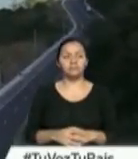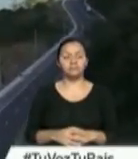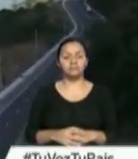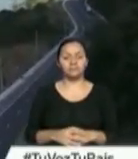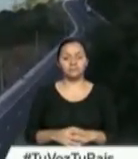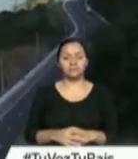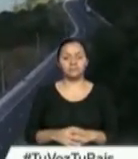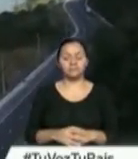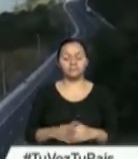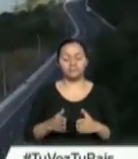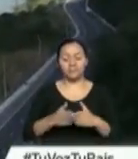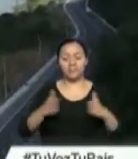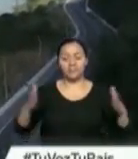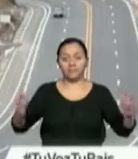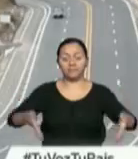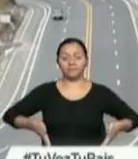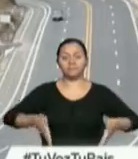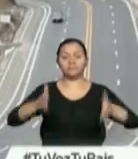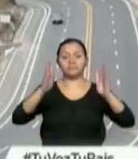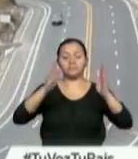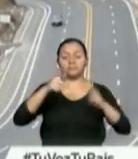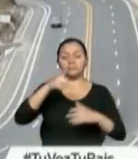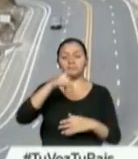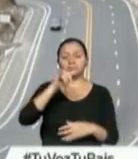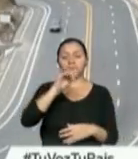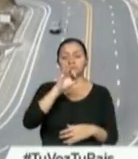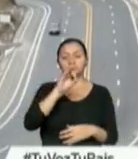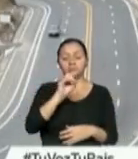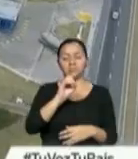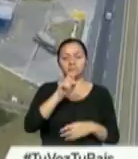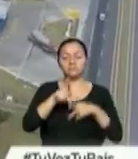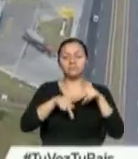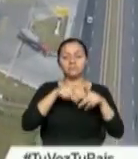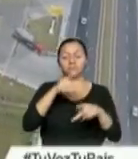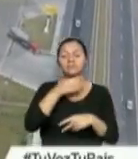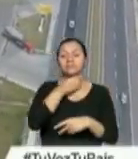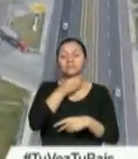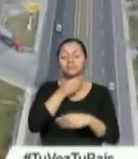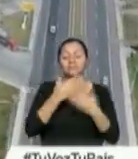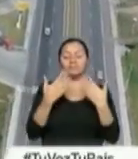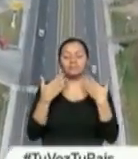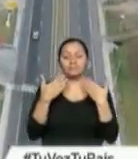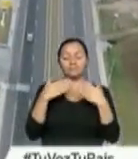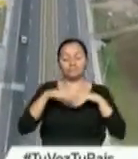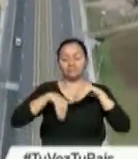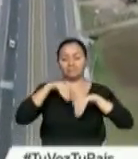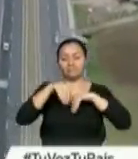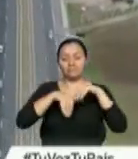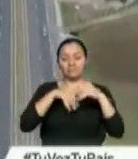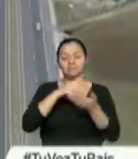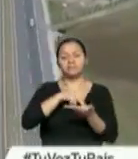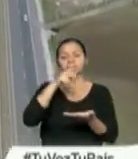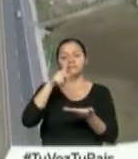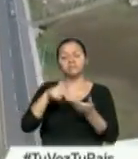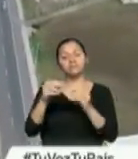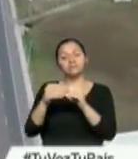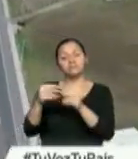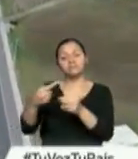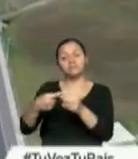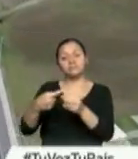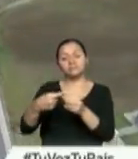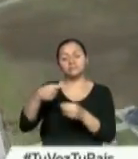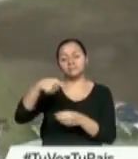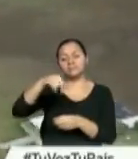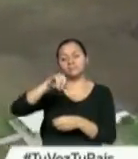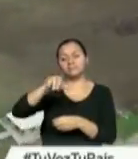La ampliación de la vía Pifo-Papayacta, que une a los poblados de Pifo, ubicado en la provincia de Pichincha con el cantón Quijos, en